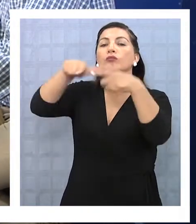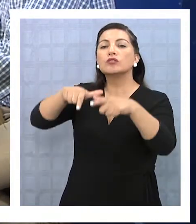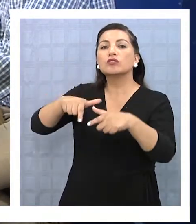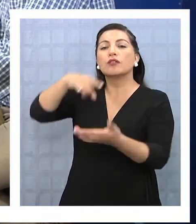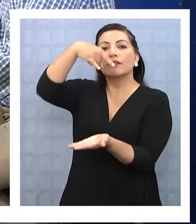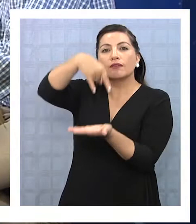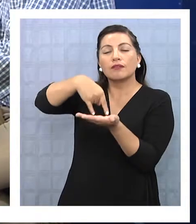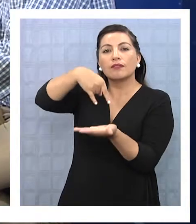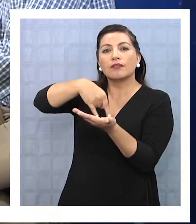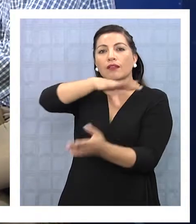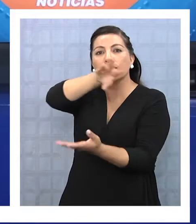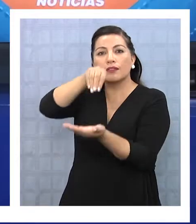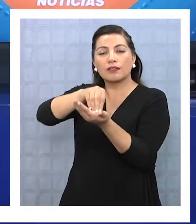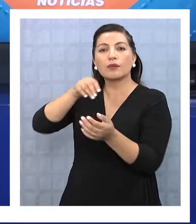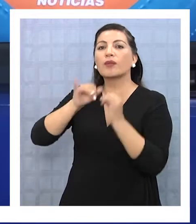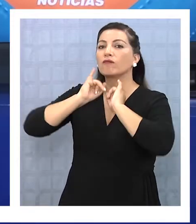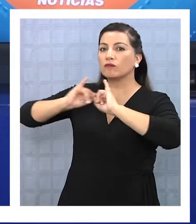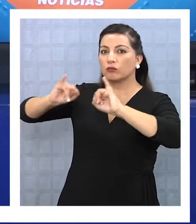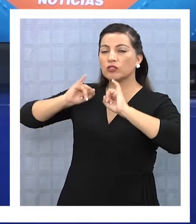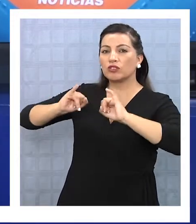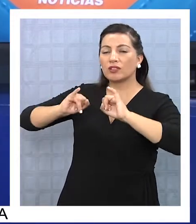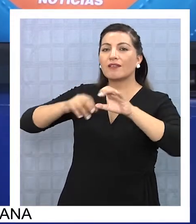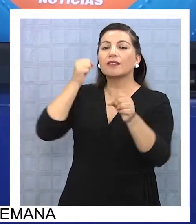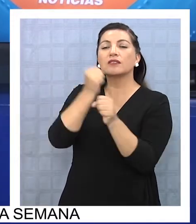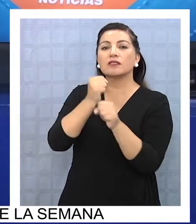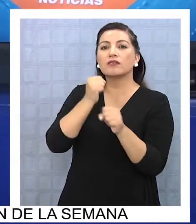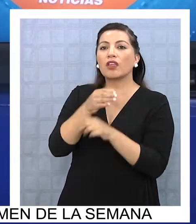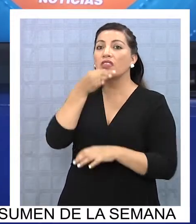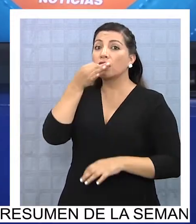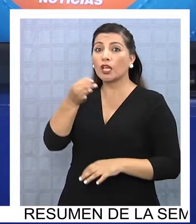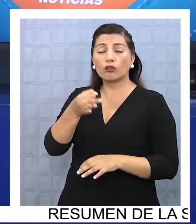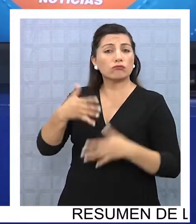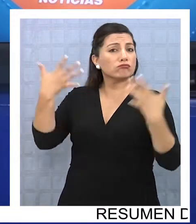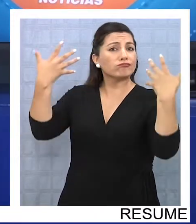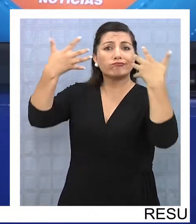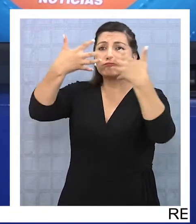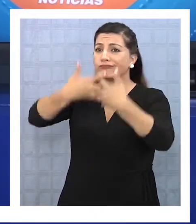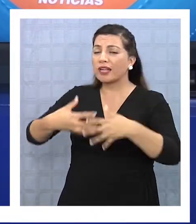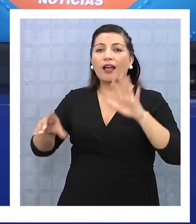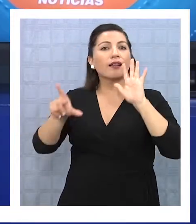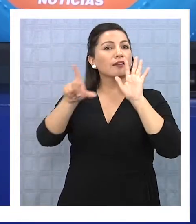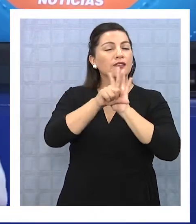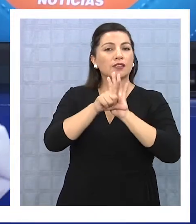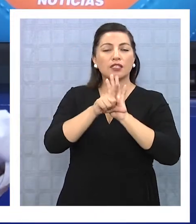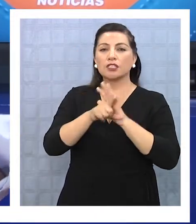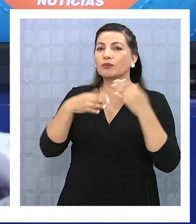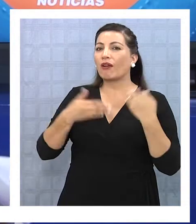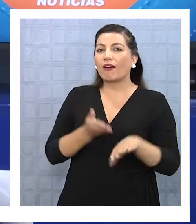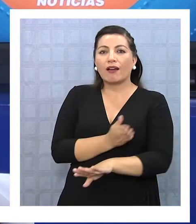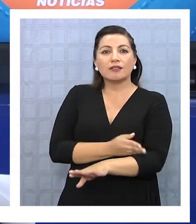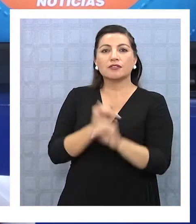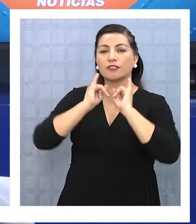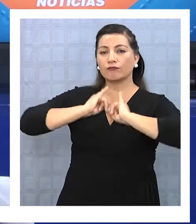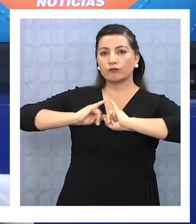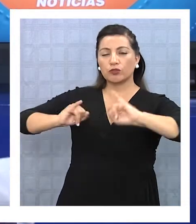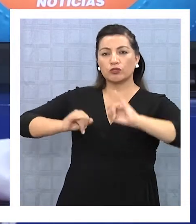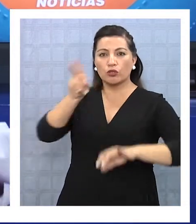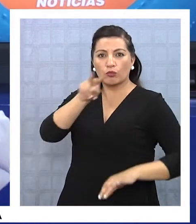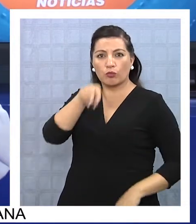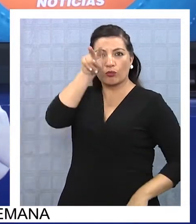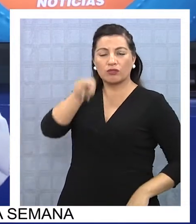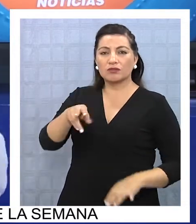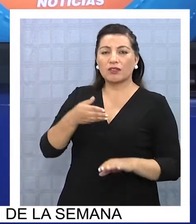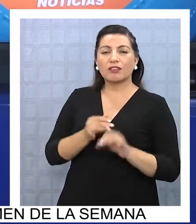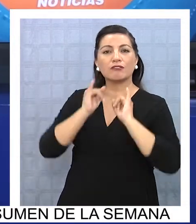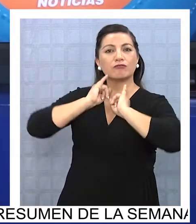Cámara de Diputados para informar sobre esa operación y dijo que se ajustaba exactamente a la ley, que había sido informada a Impuestos Internos, que